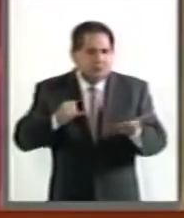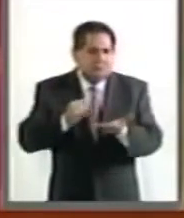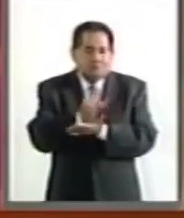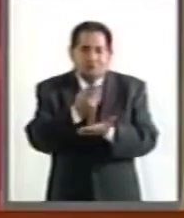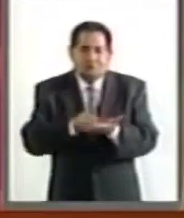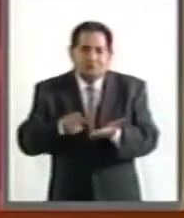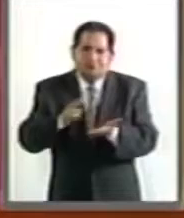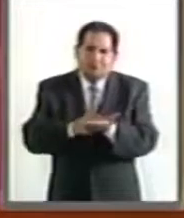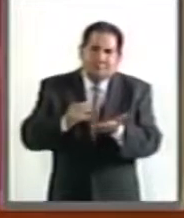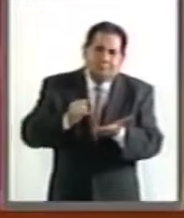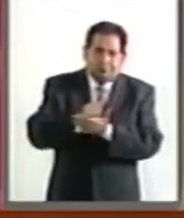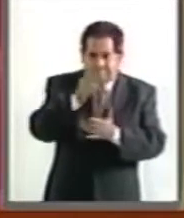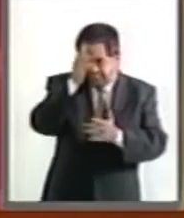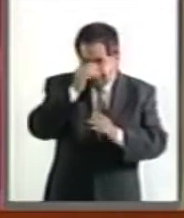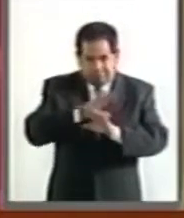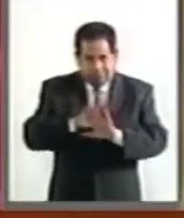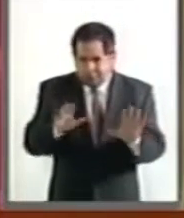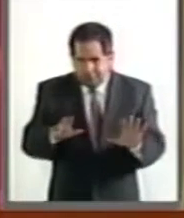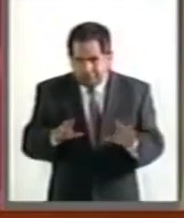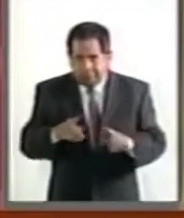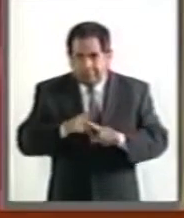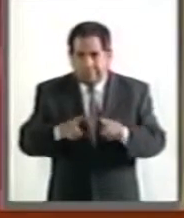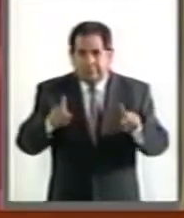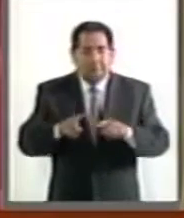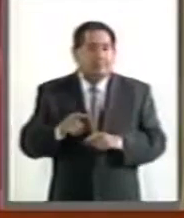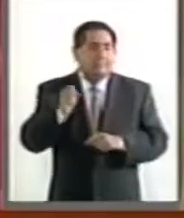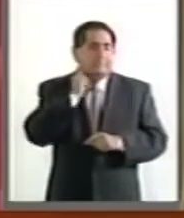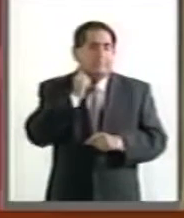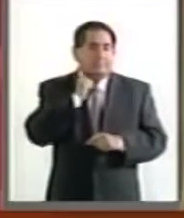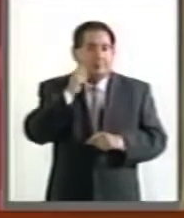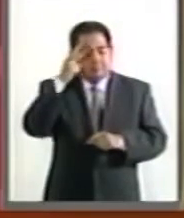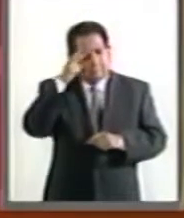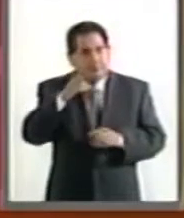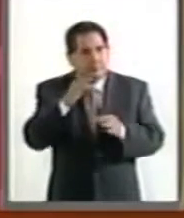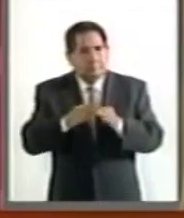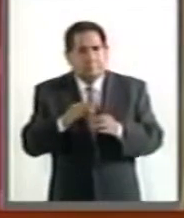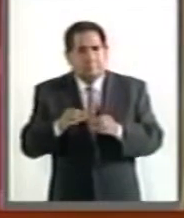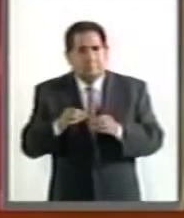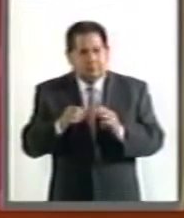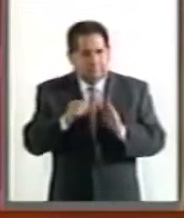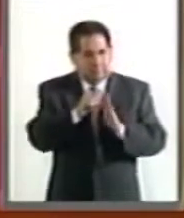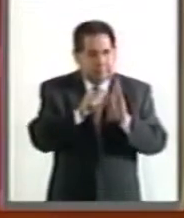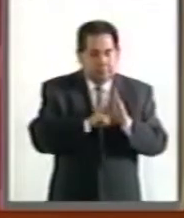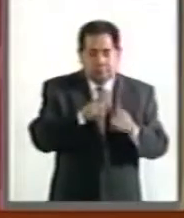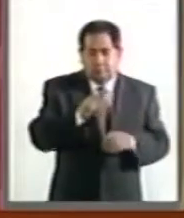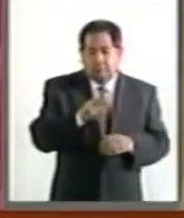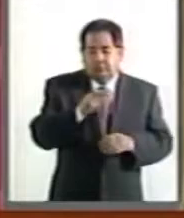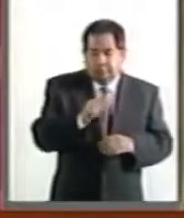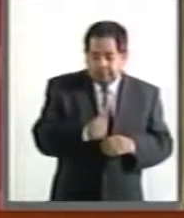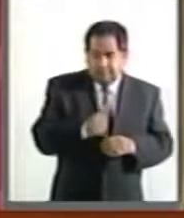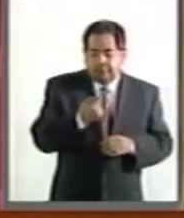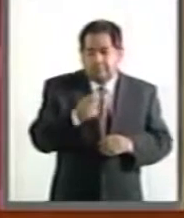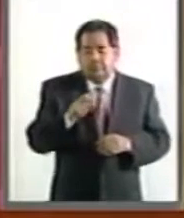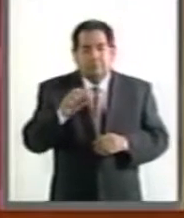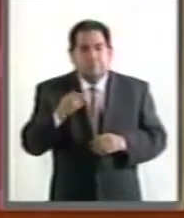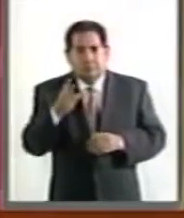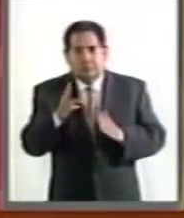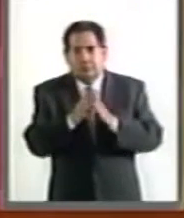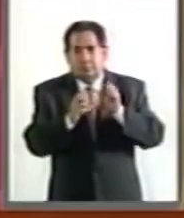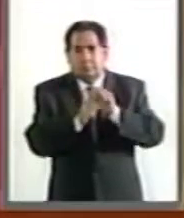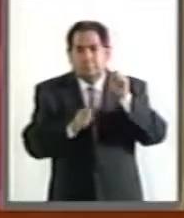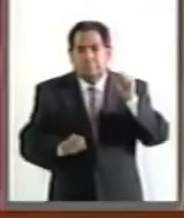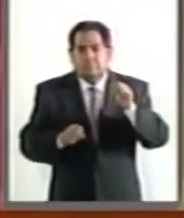ratifica. El Senado de la República, en términos del 76 y 133 de la